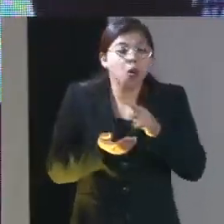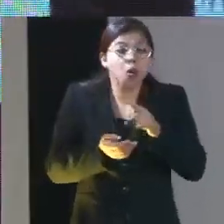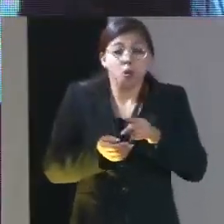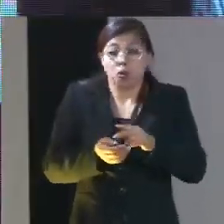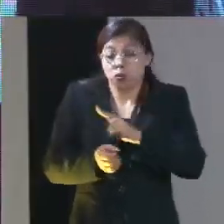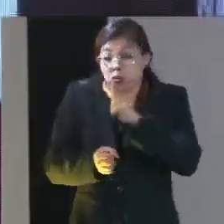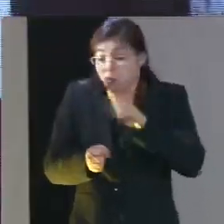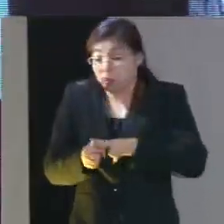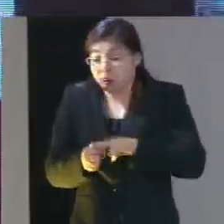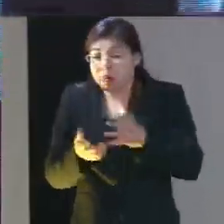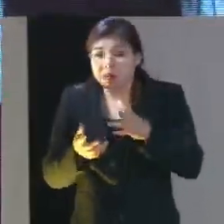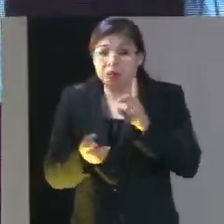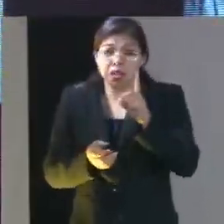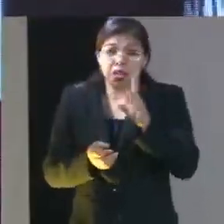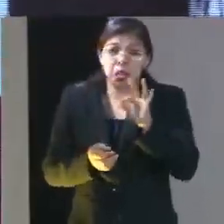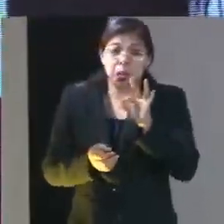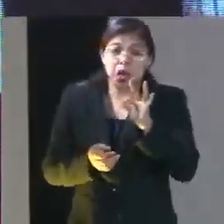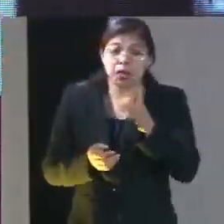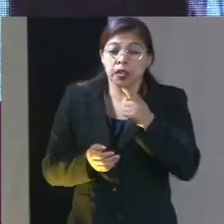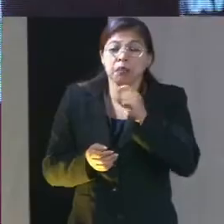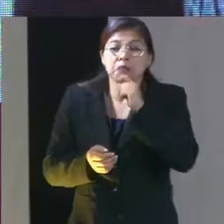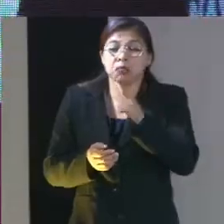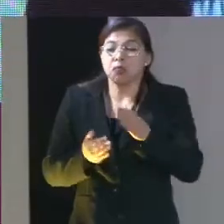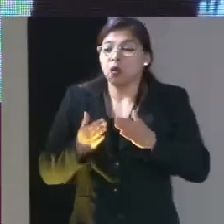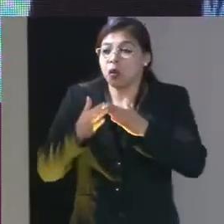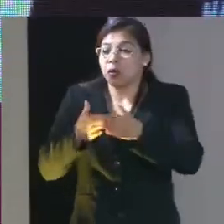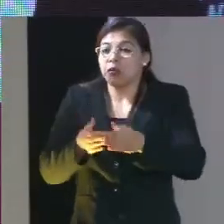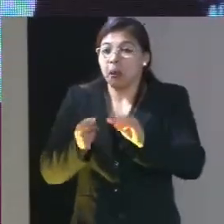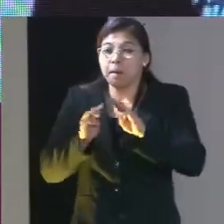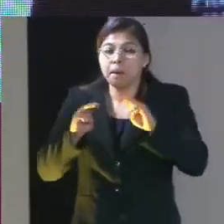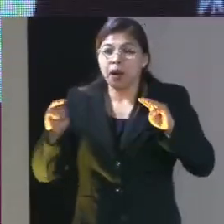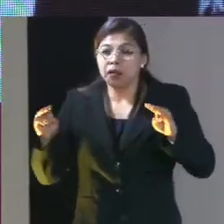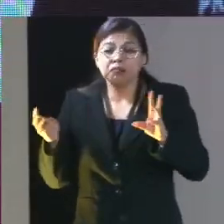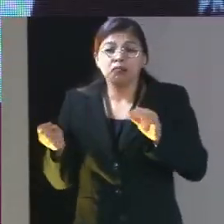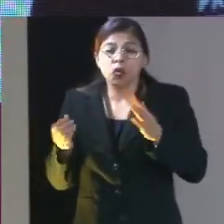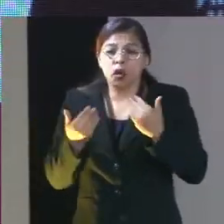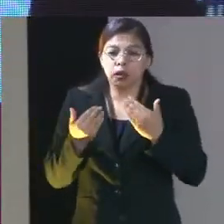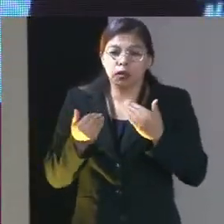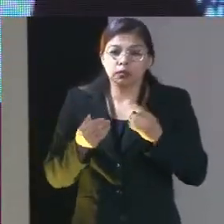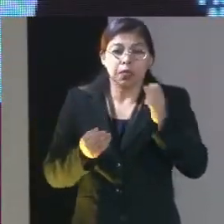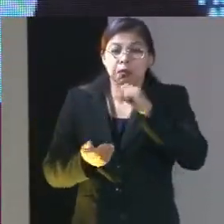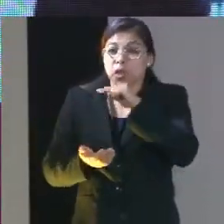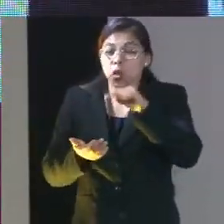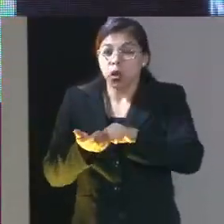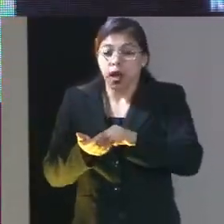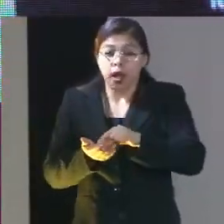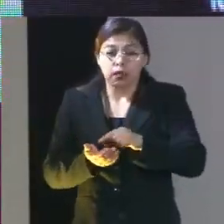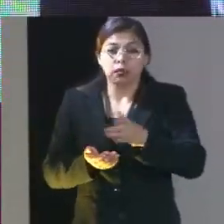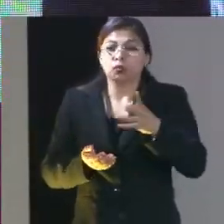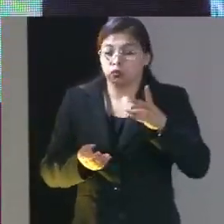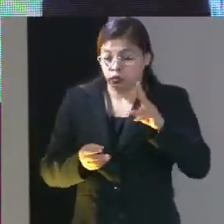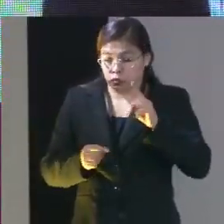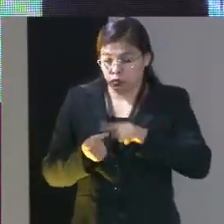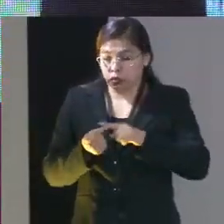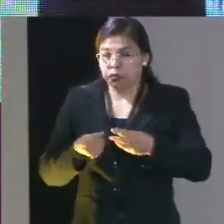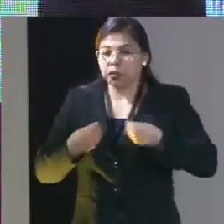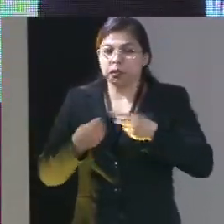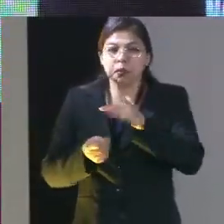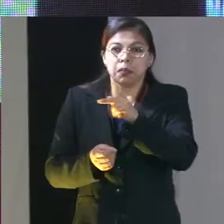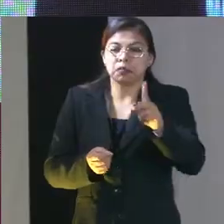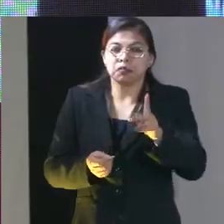de los 30, 40 kilómetros de la desembocadura, y la zona poblada hasta el siglo